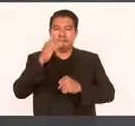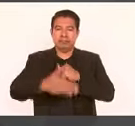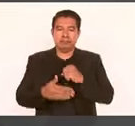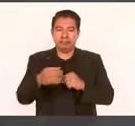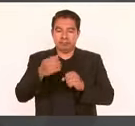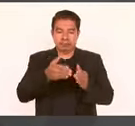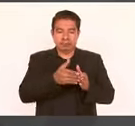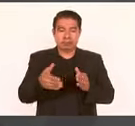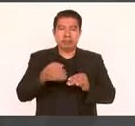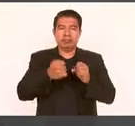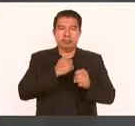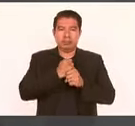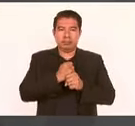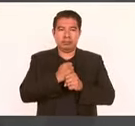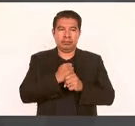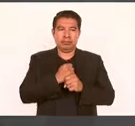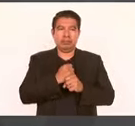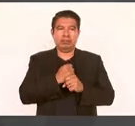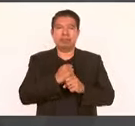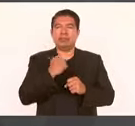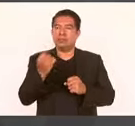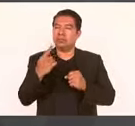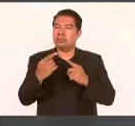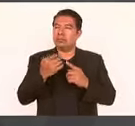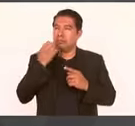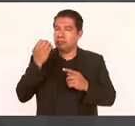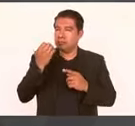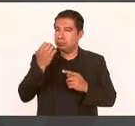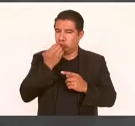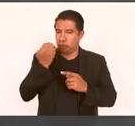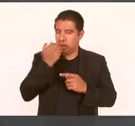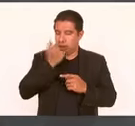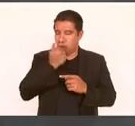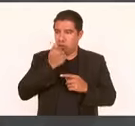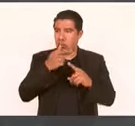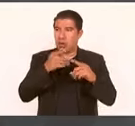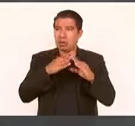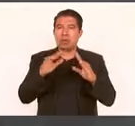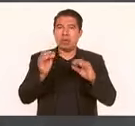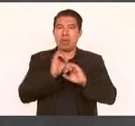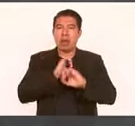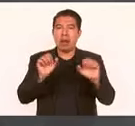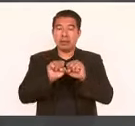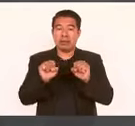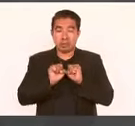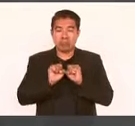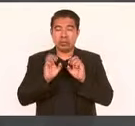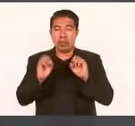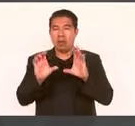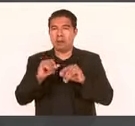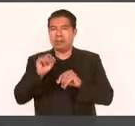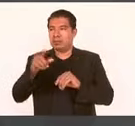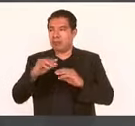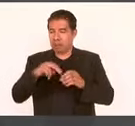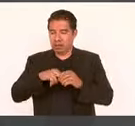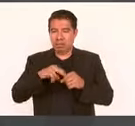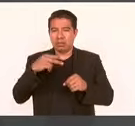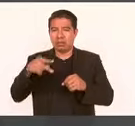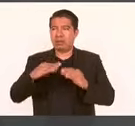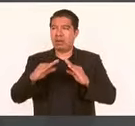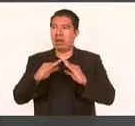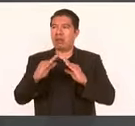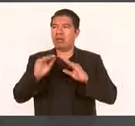año no haya alumnos sin aulas ni familias viviendo fuera de sus viviendas. Así,